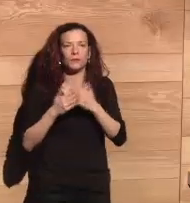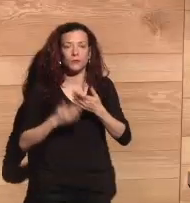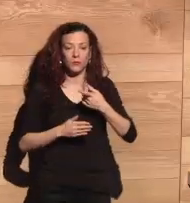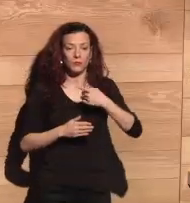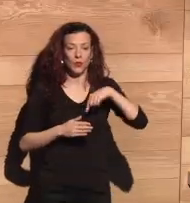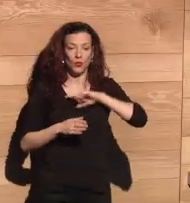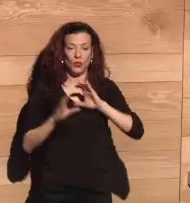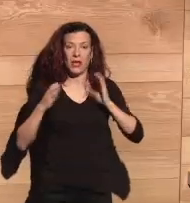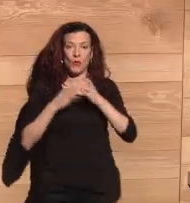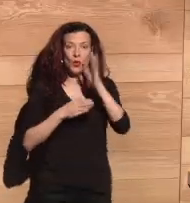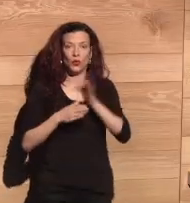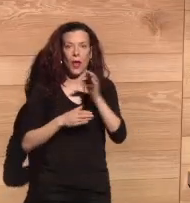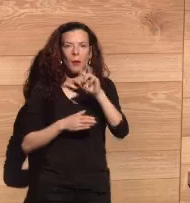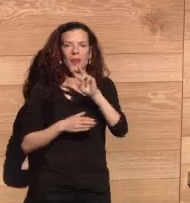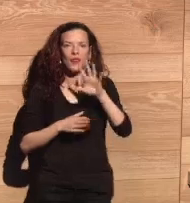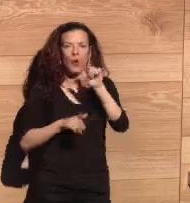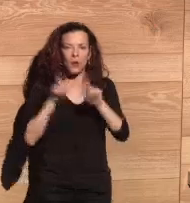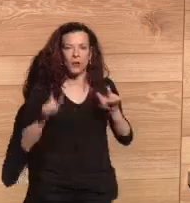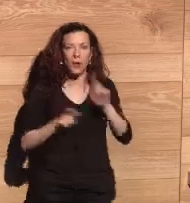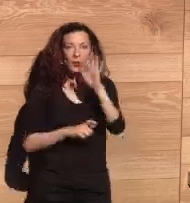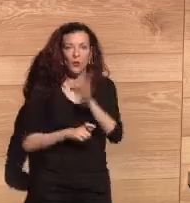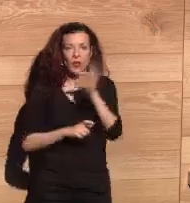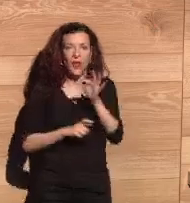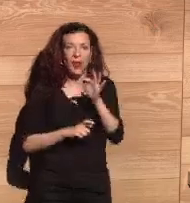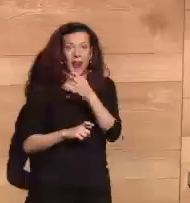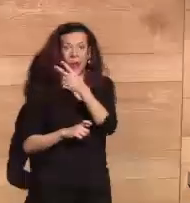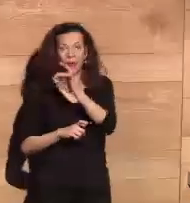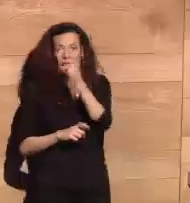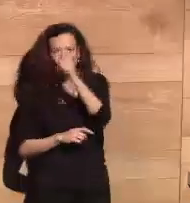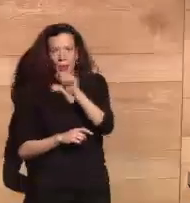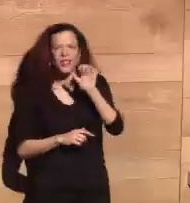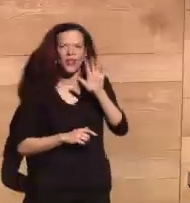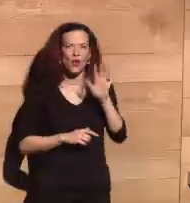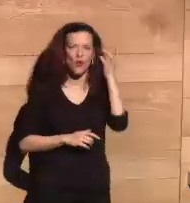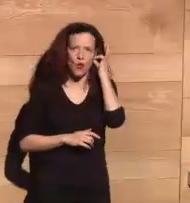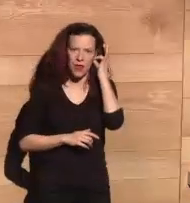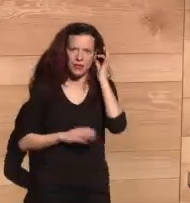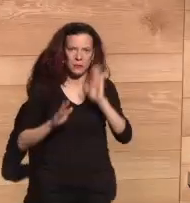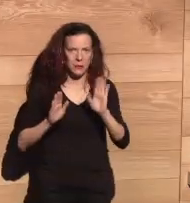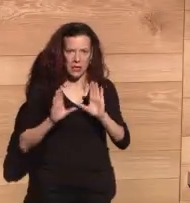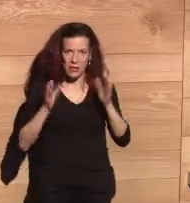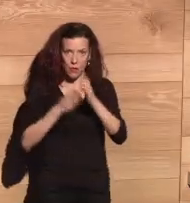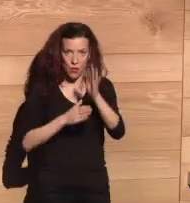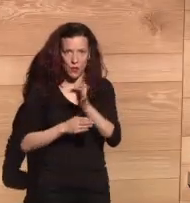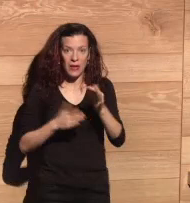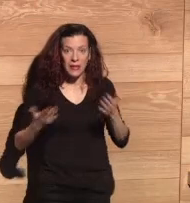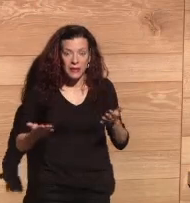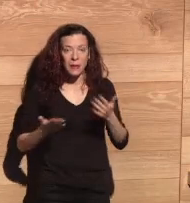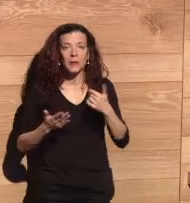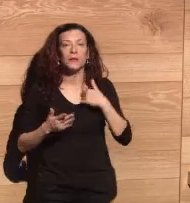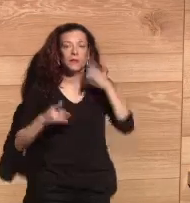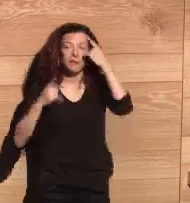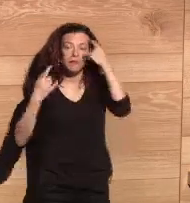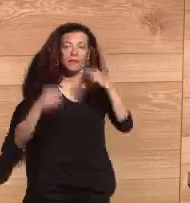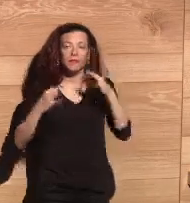casi 25 personas, de esos 25, 20 hombres y 5 mujeres, ¿no? Y obviamente nunca me